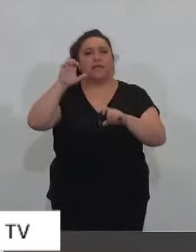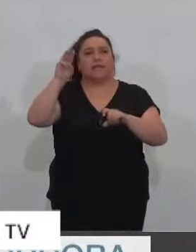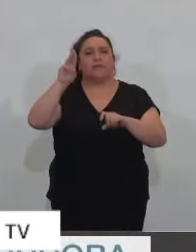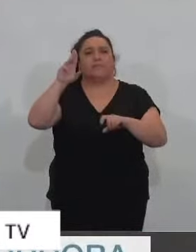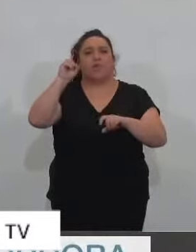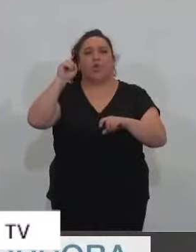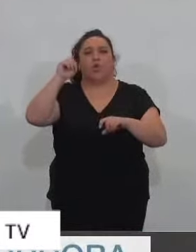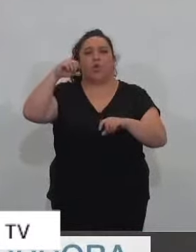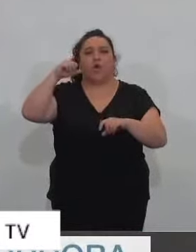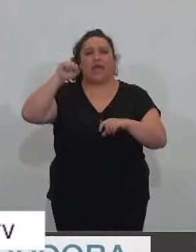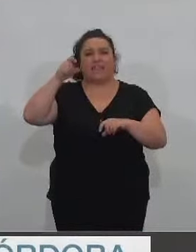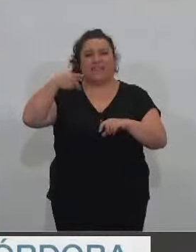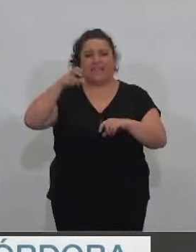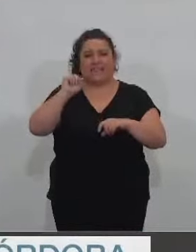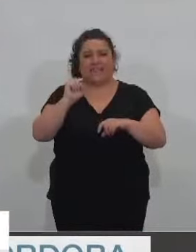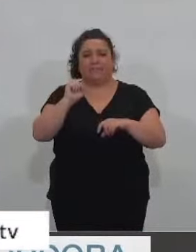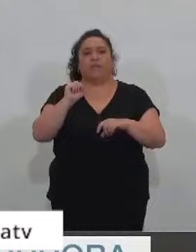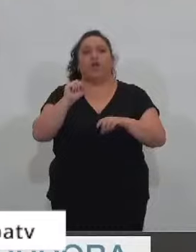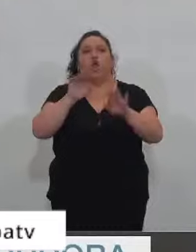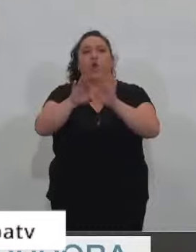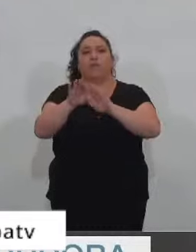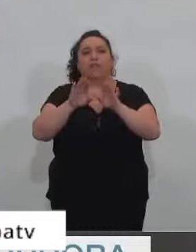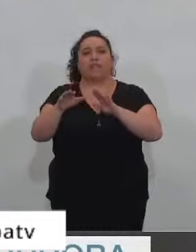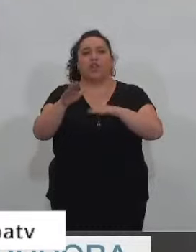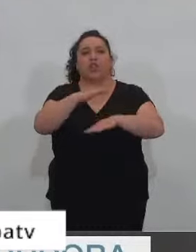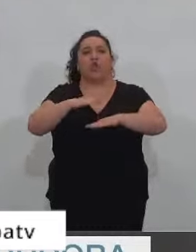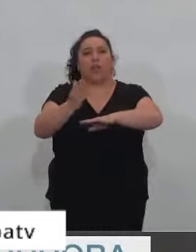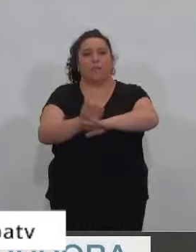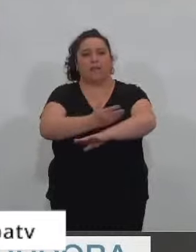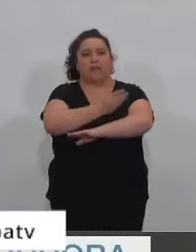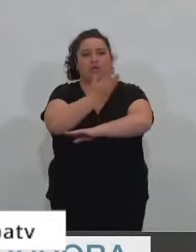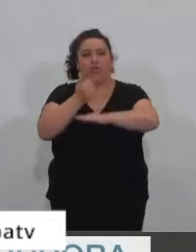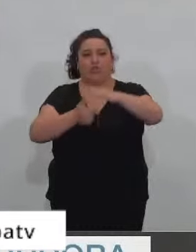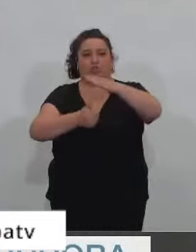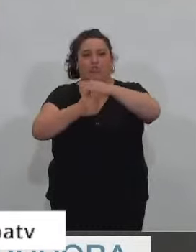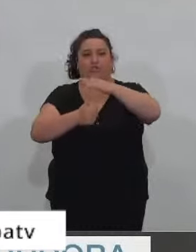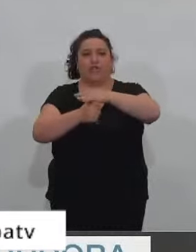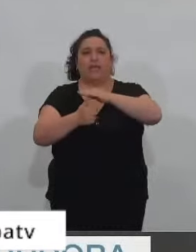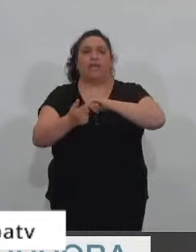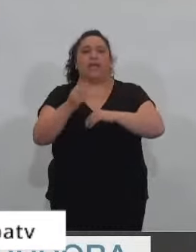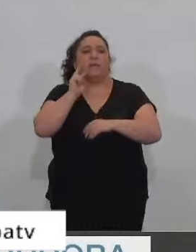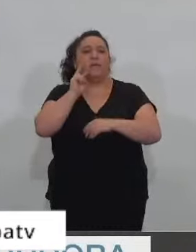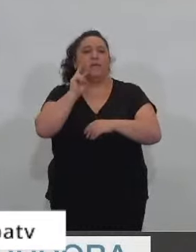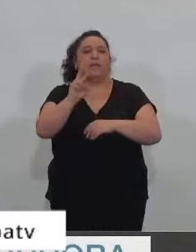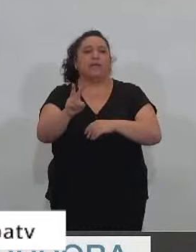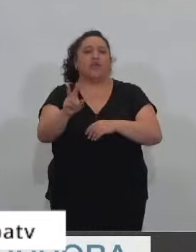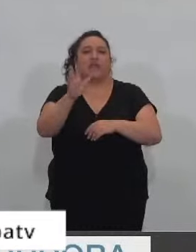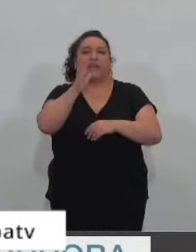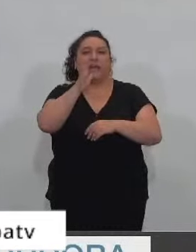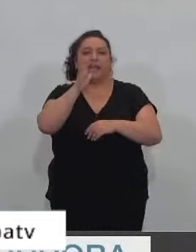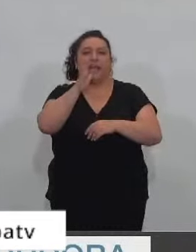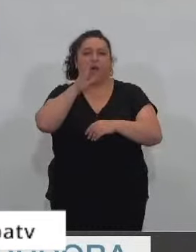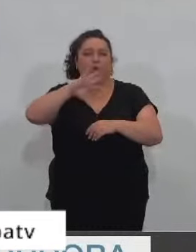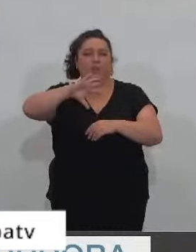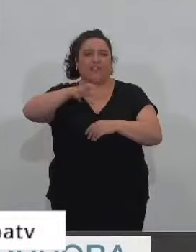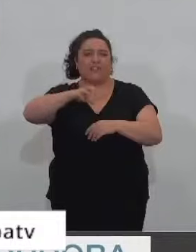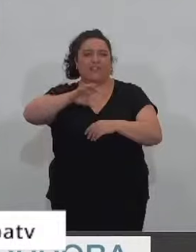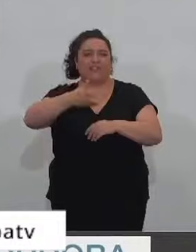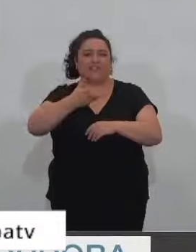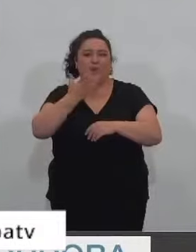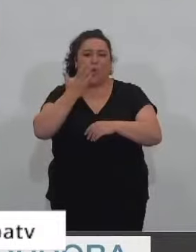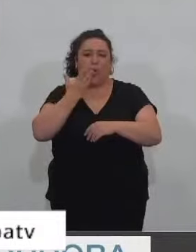y de Guayato vemos cómo en estos días el agua que sale por nuestro grifo vuelve a salir con un color amarillento. No sé si usted era